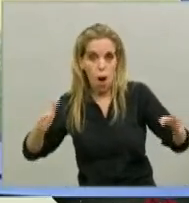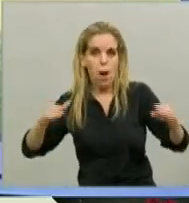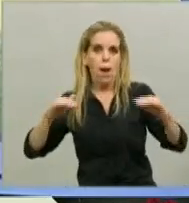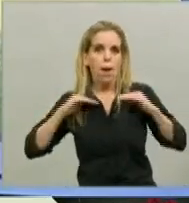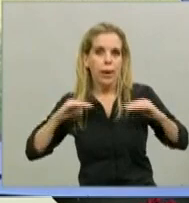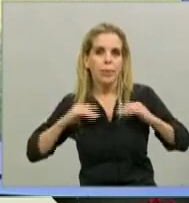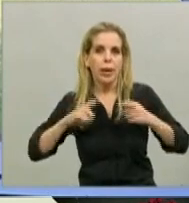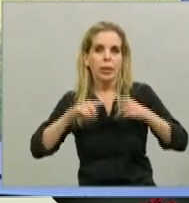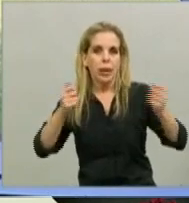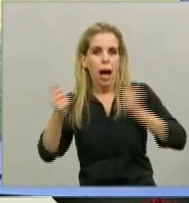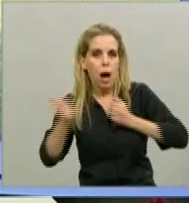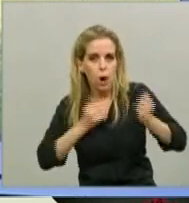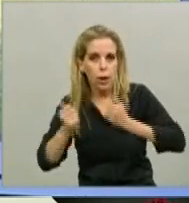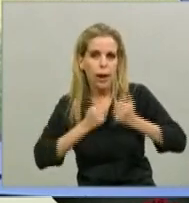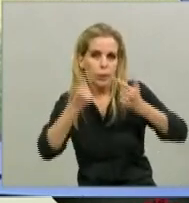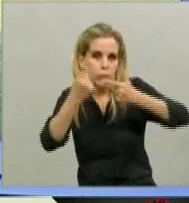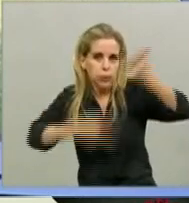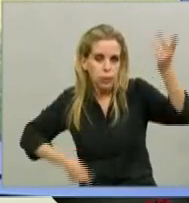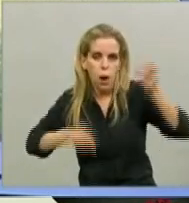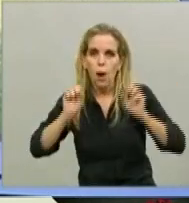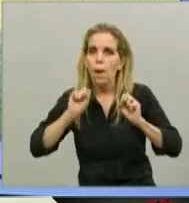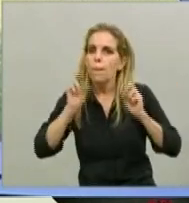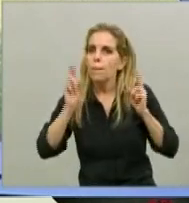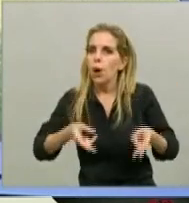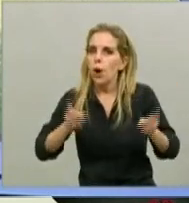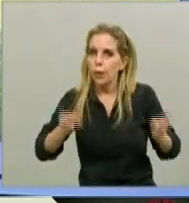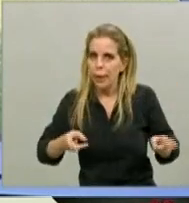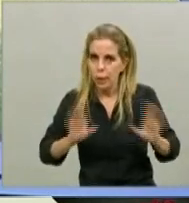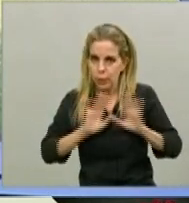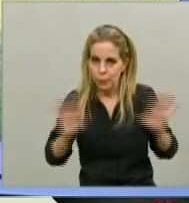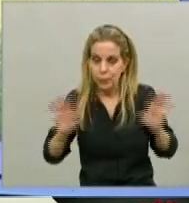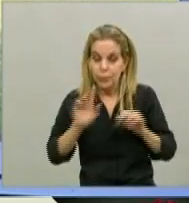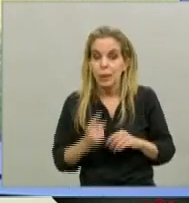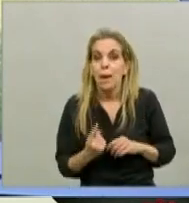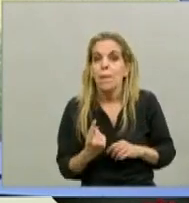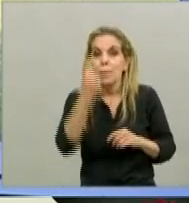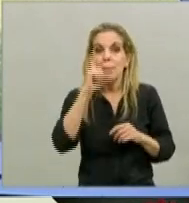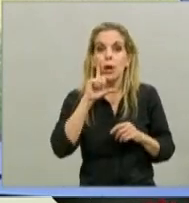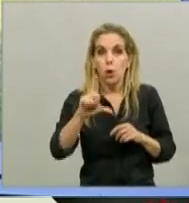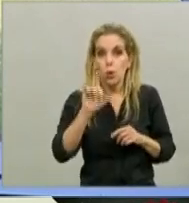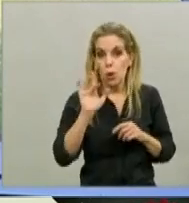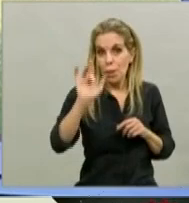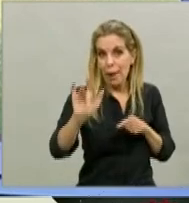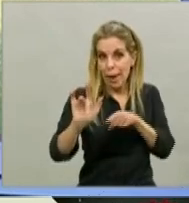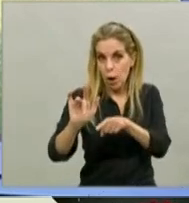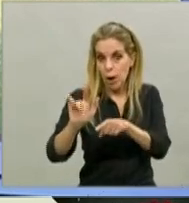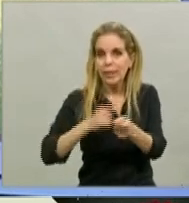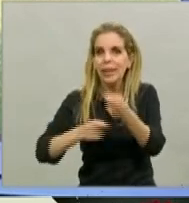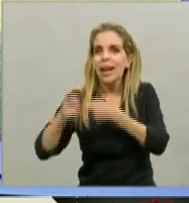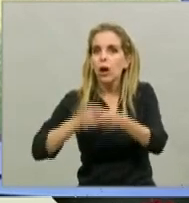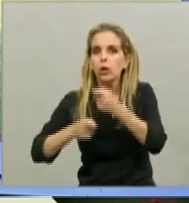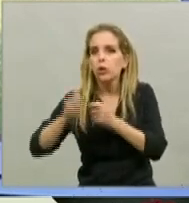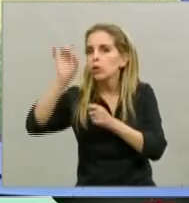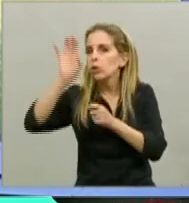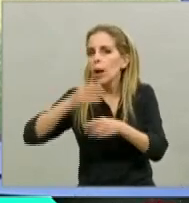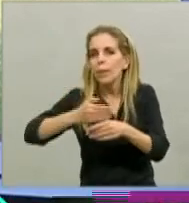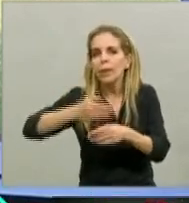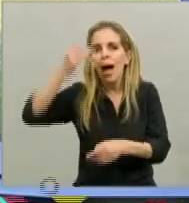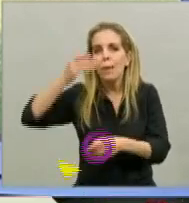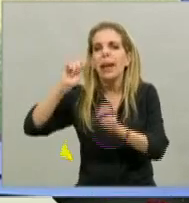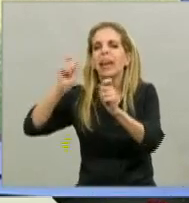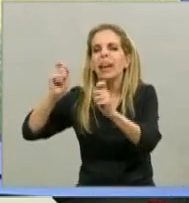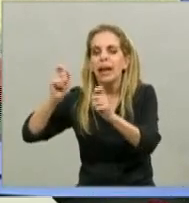a partir de las 0 horas, del miércoles 1, solo van a funcionar aquellos comercios esenciales, que son los que